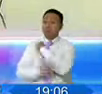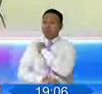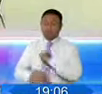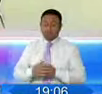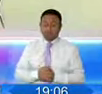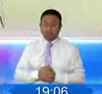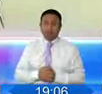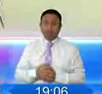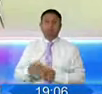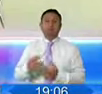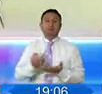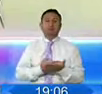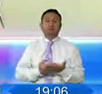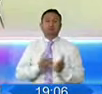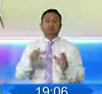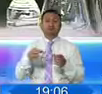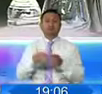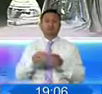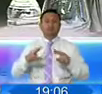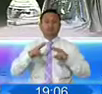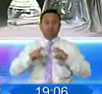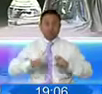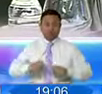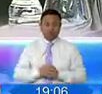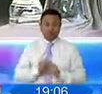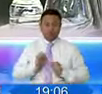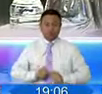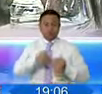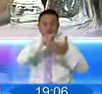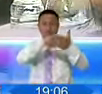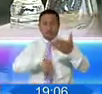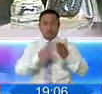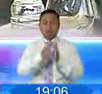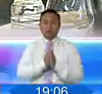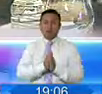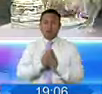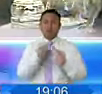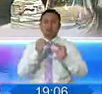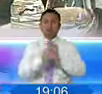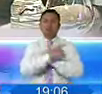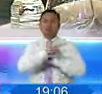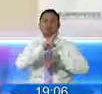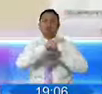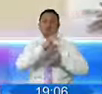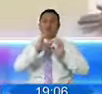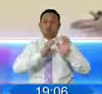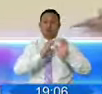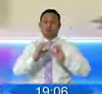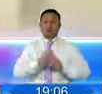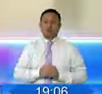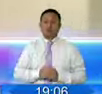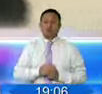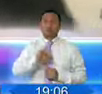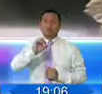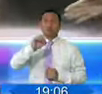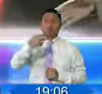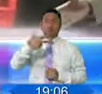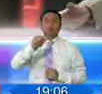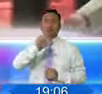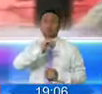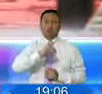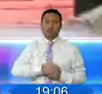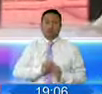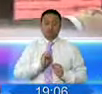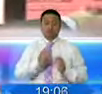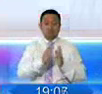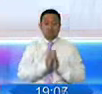Durante la sesión convocada por la Comisión de Fiscalización, se leyó una solicitud enviada por el superintendente de comunicación, Carlos Ochoa. En la misma